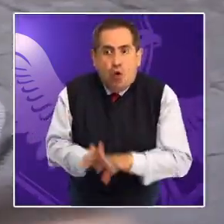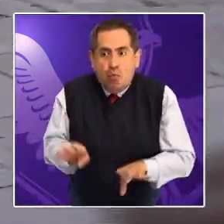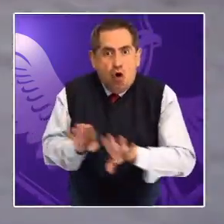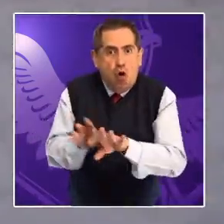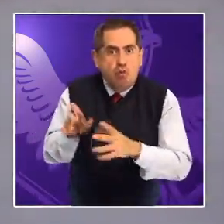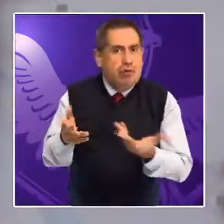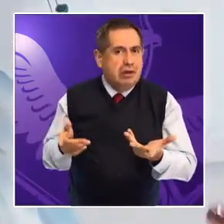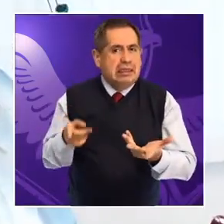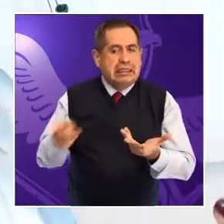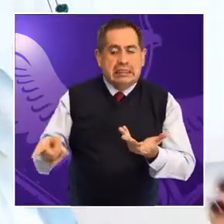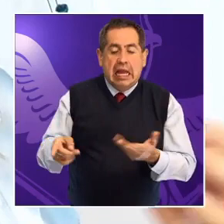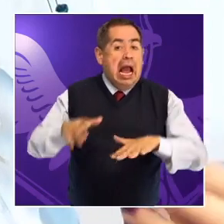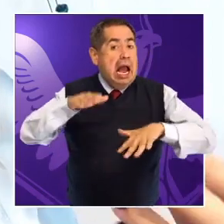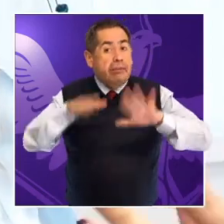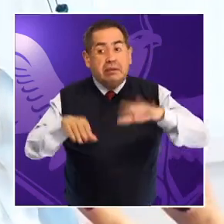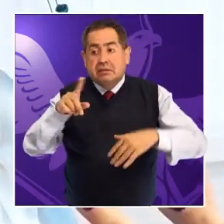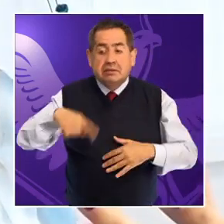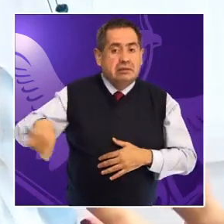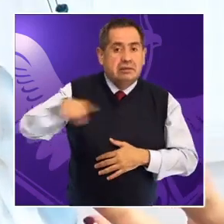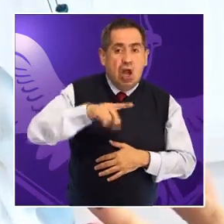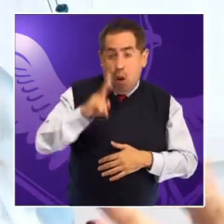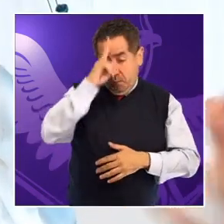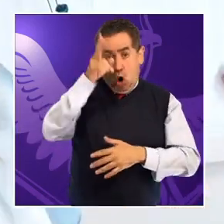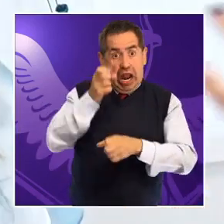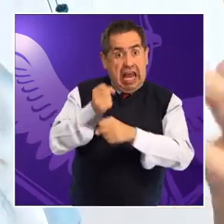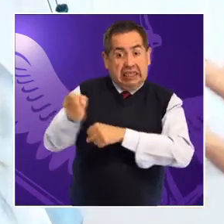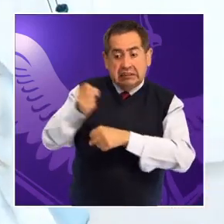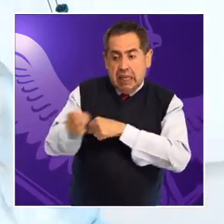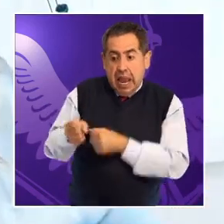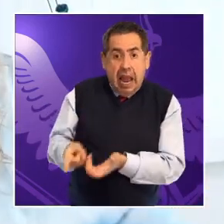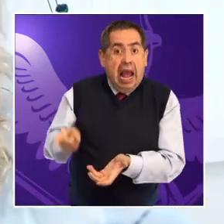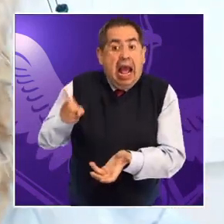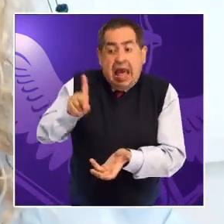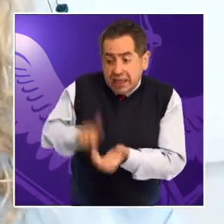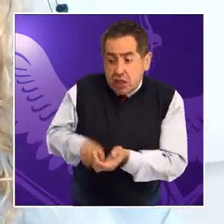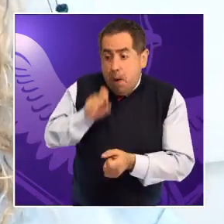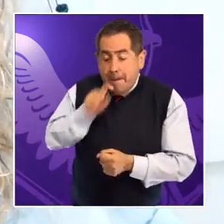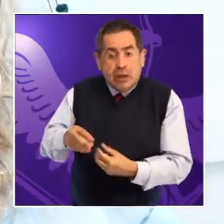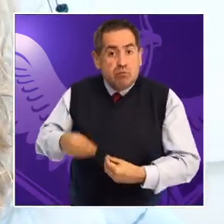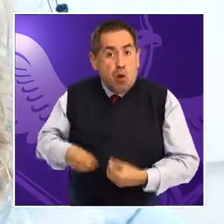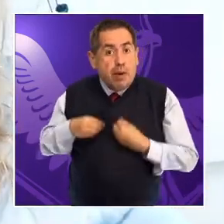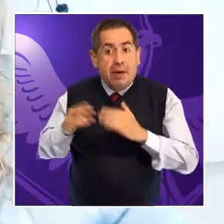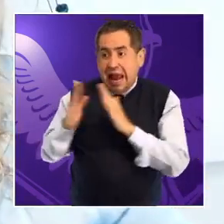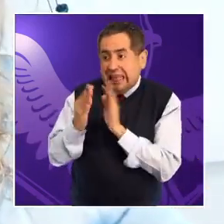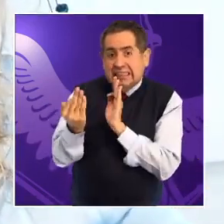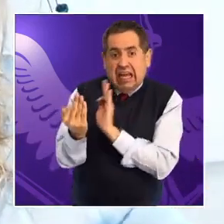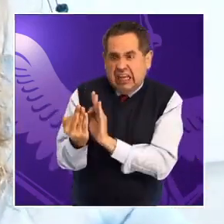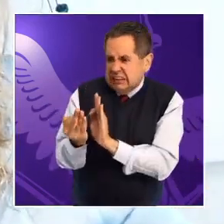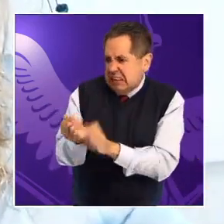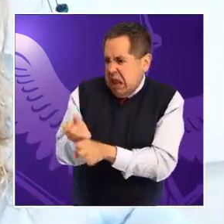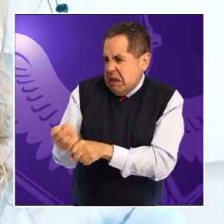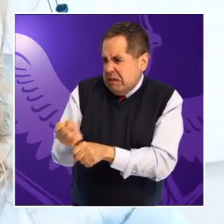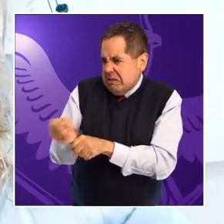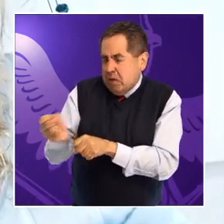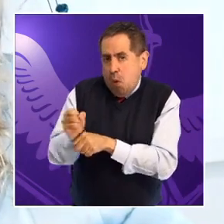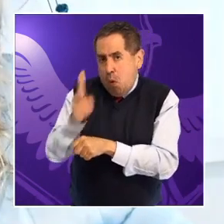además muchas veces la violencia viene de la persona que tienen más cerca, y es difícil